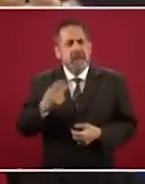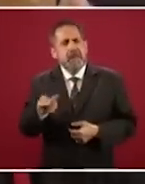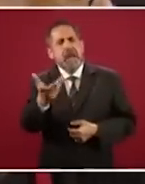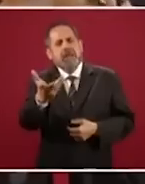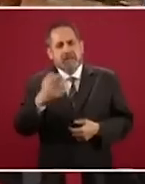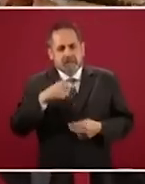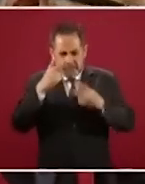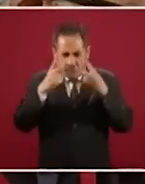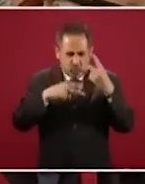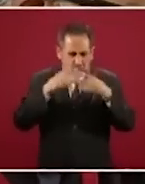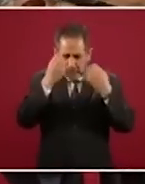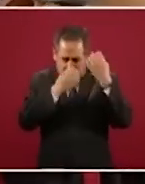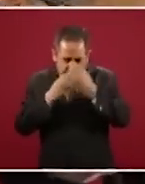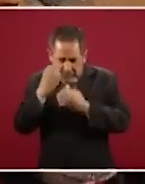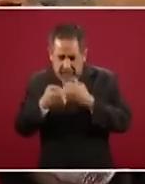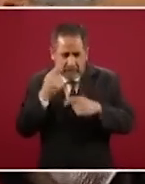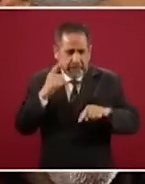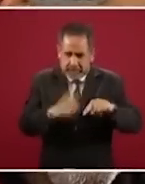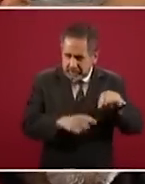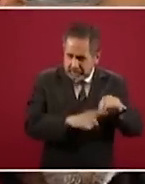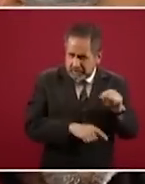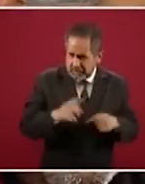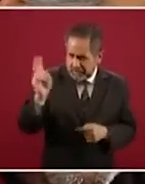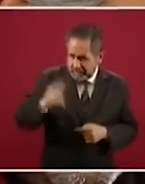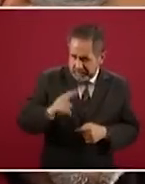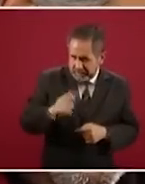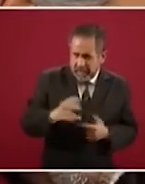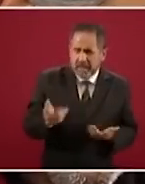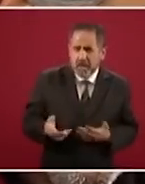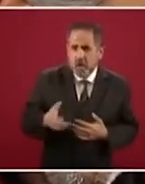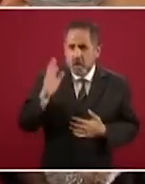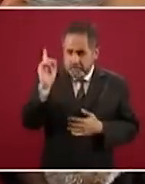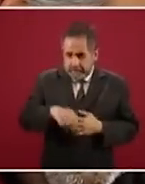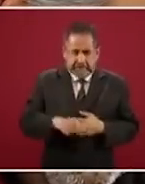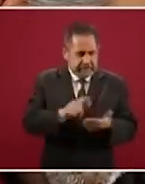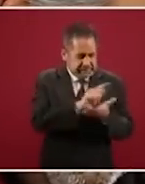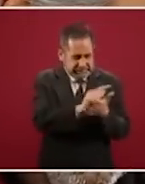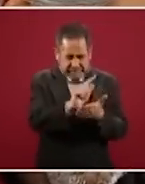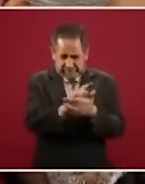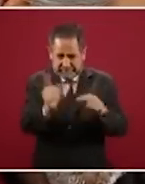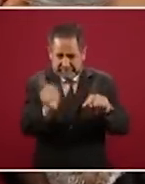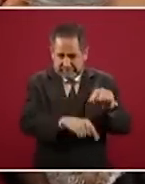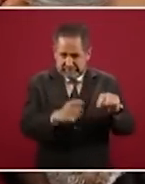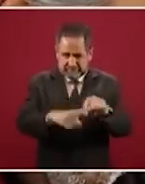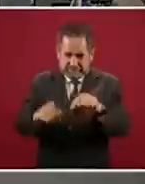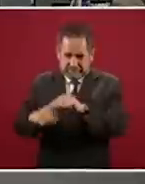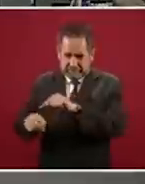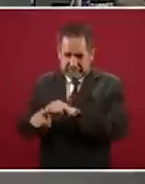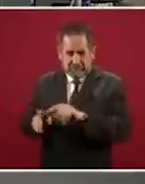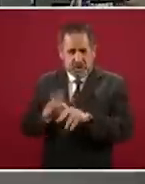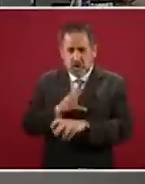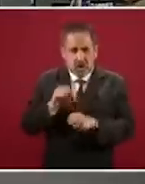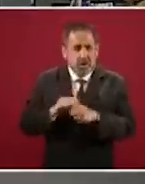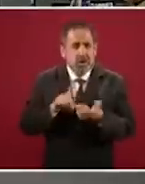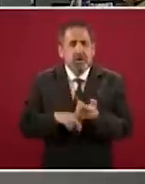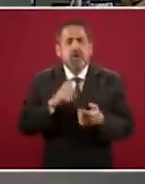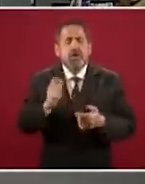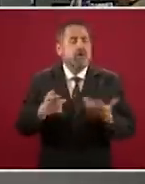a hacer una revisión? ¿Si realmente se va a depurar las áreas de gobierno donde se están